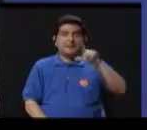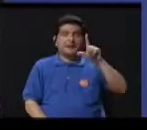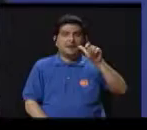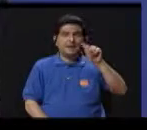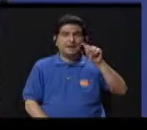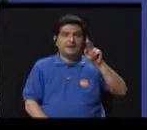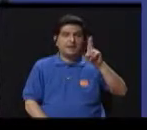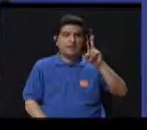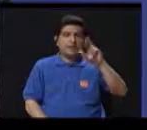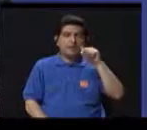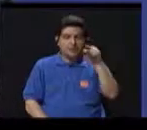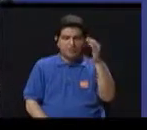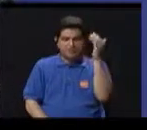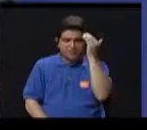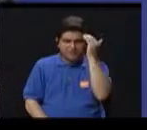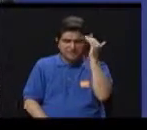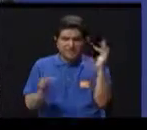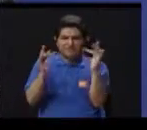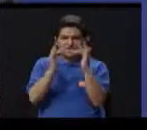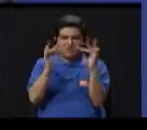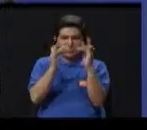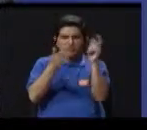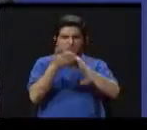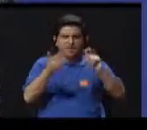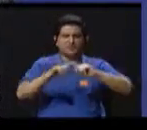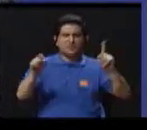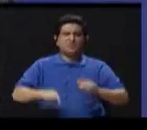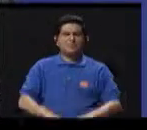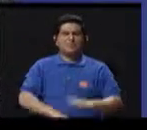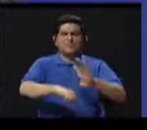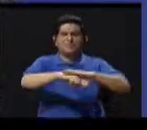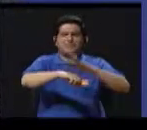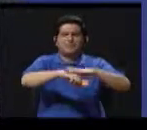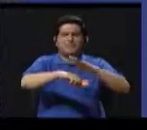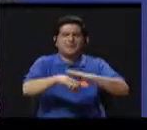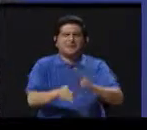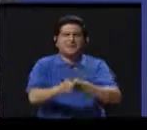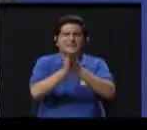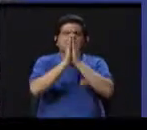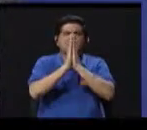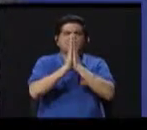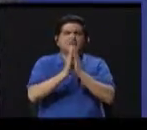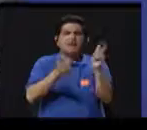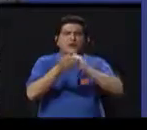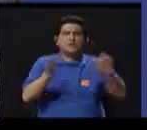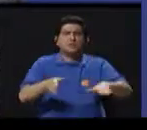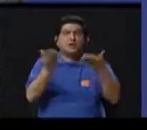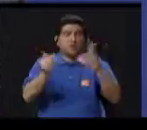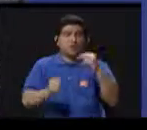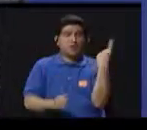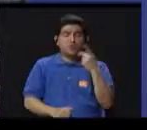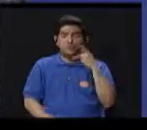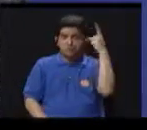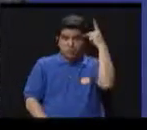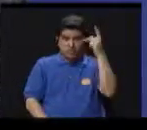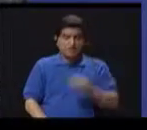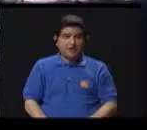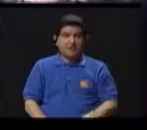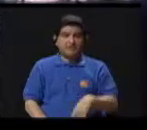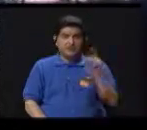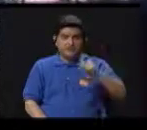tenían, digamos, el contacto de la escuela, pero ¿cómo fue el trabajo de gestionar los permisos en la escuela? Porque, bueno, no solo hay que hablar con los papás para que haya